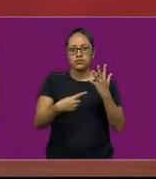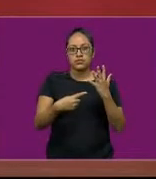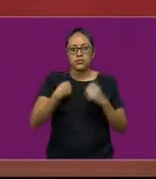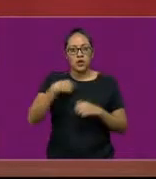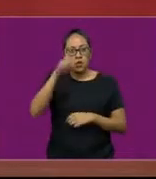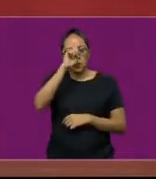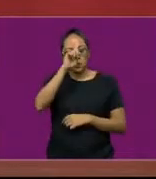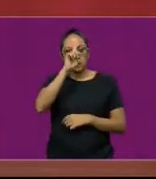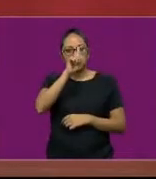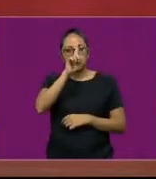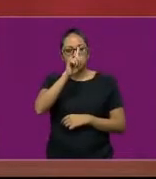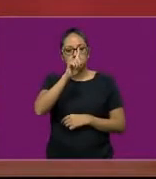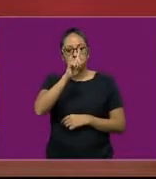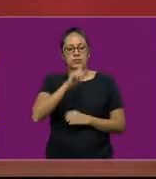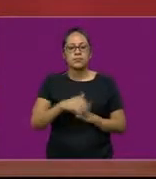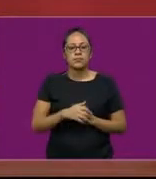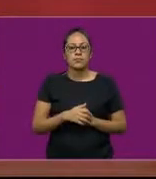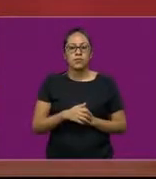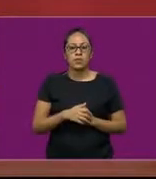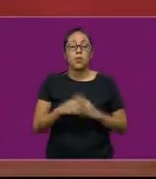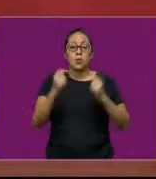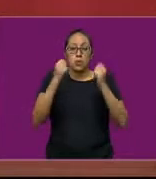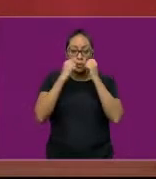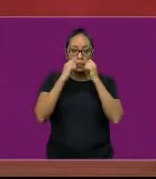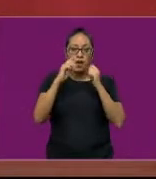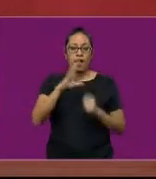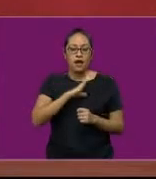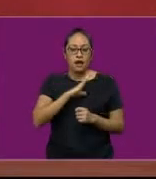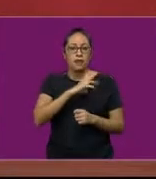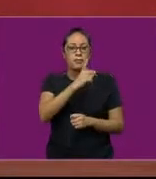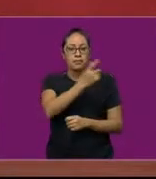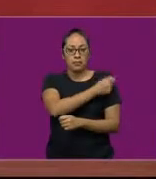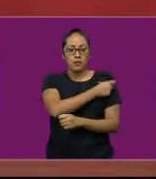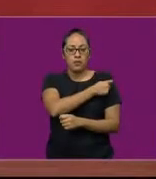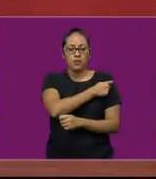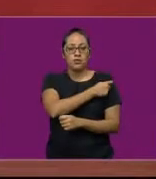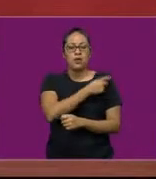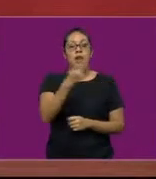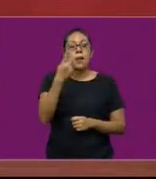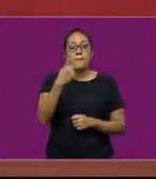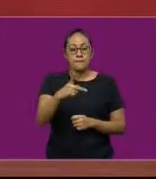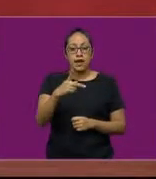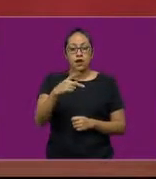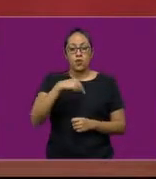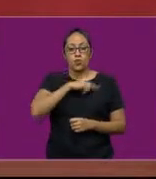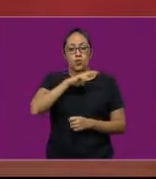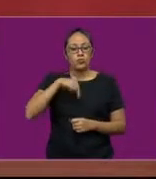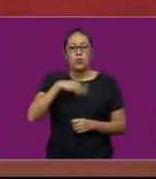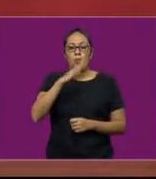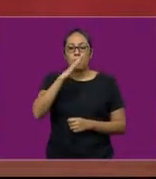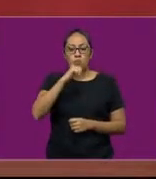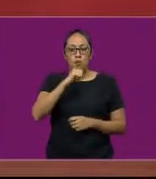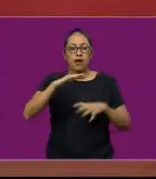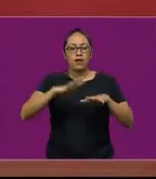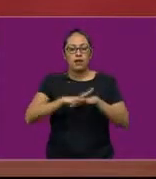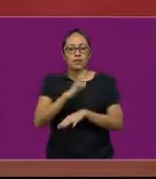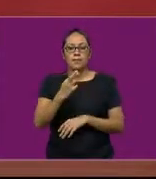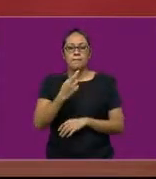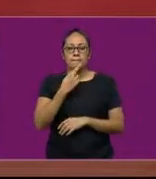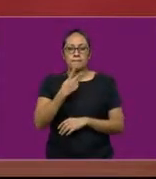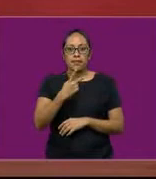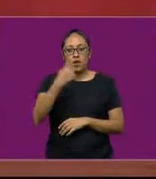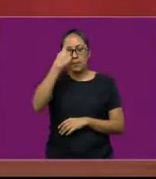tema, invariablemente con todo y vacuna no vamos a alcanzar a mejorar las condiciones de salud de la